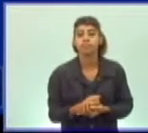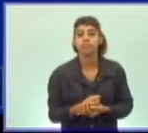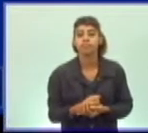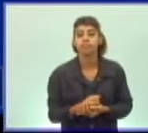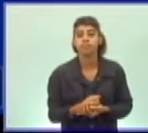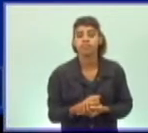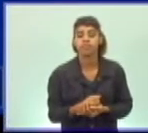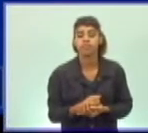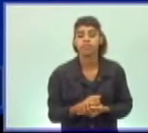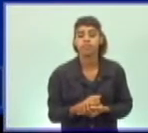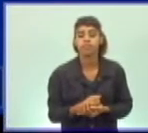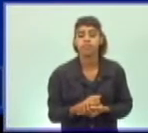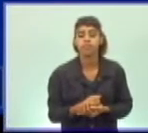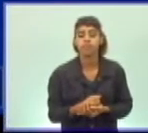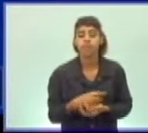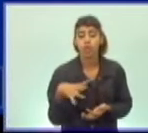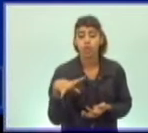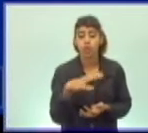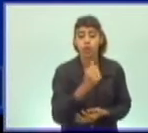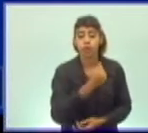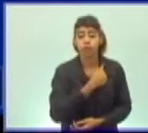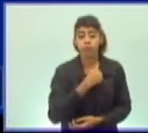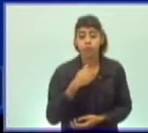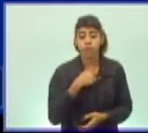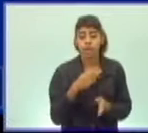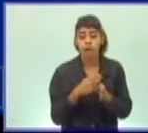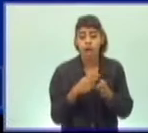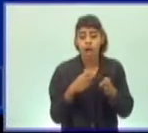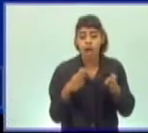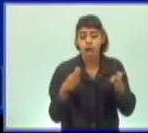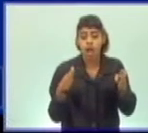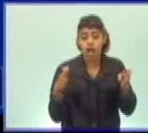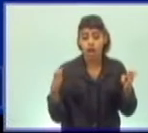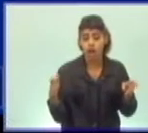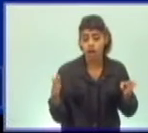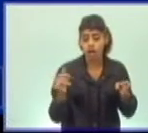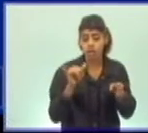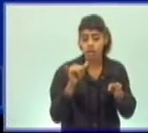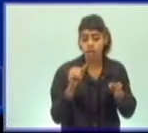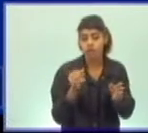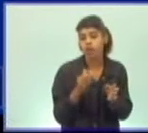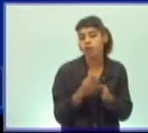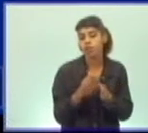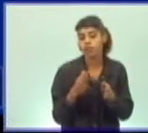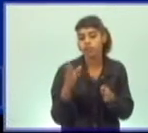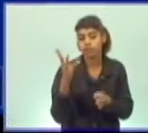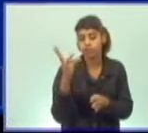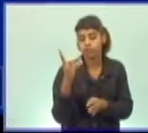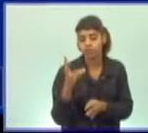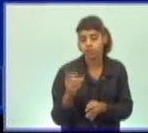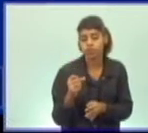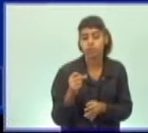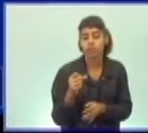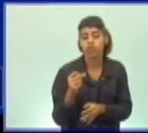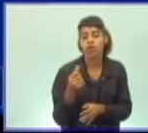hidróxidos. Todas estas son propiedades que aumentan al aumentar el número atómico.